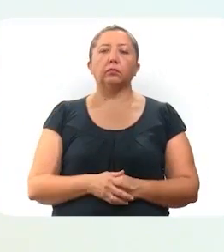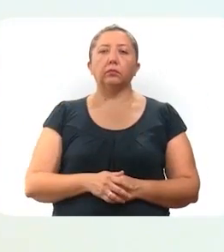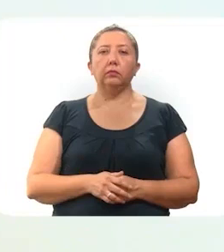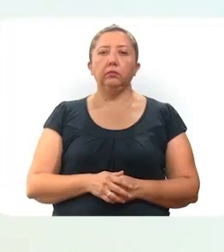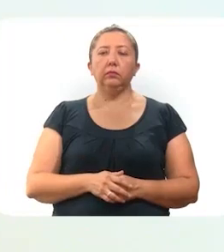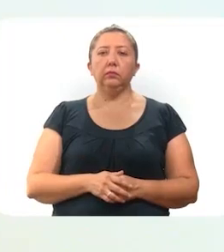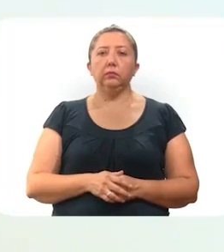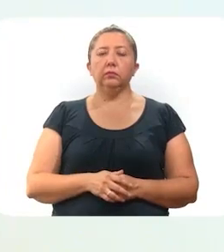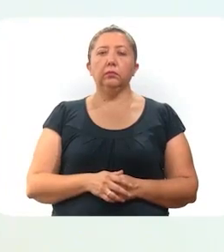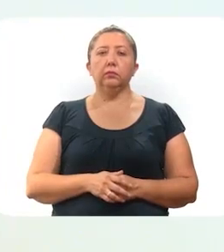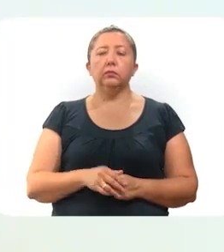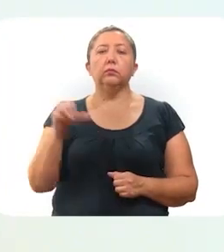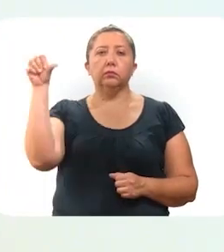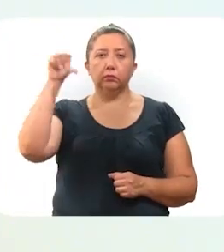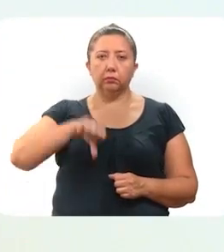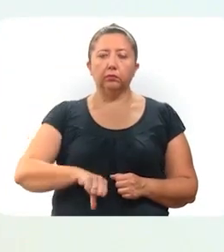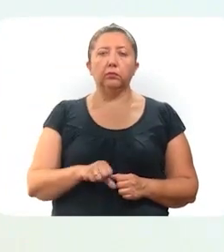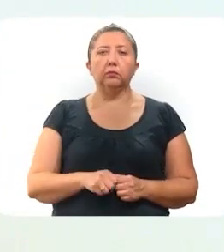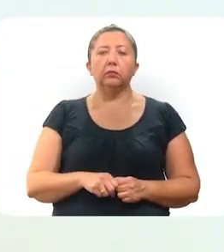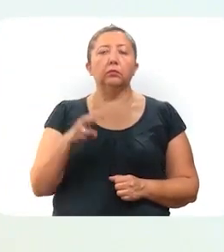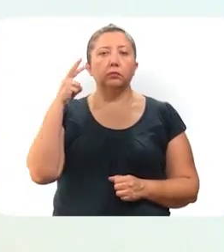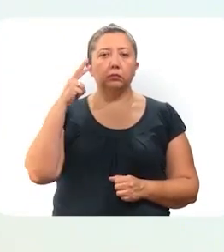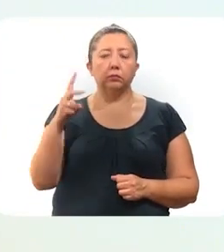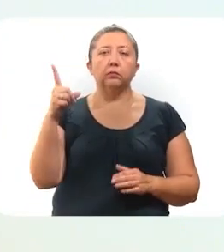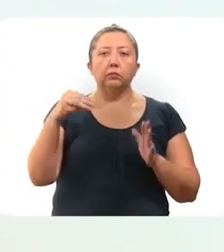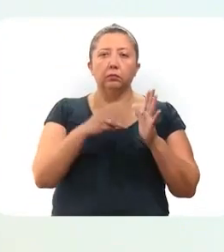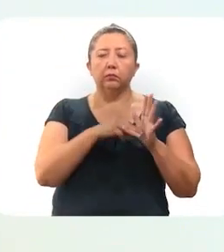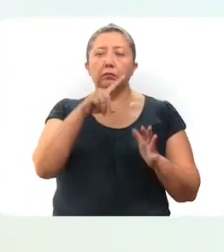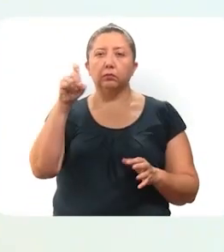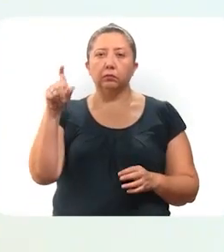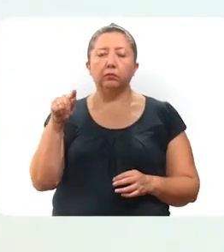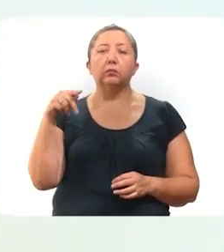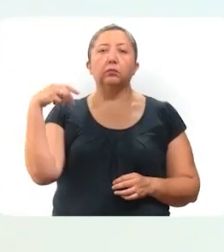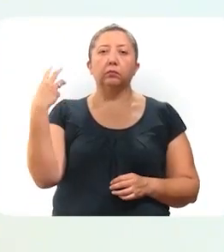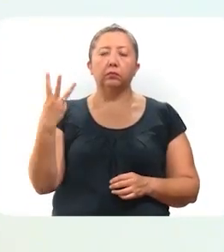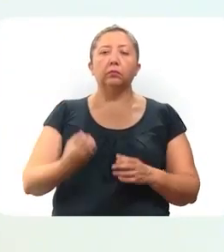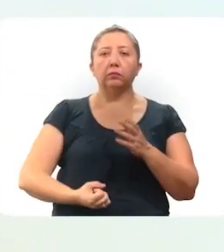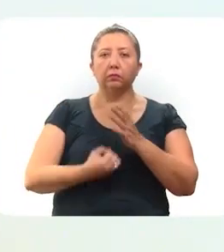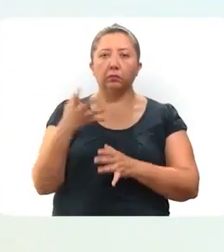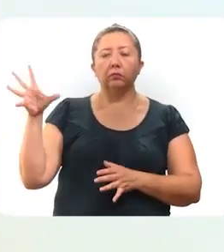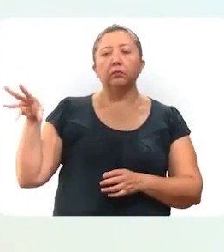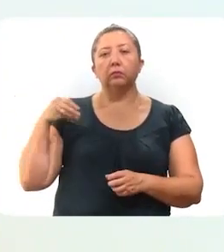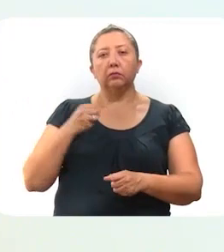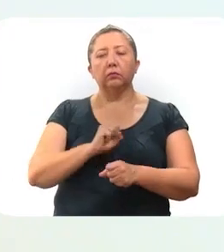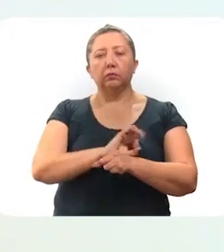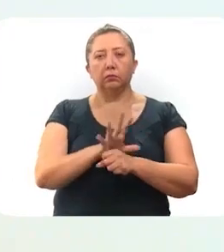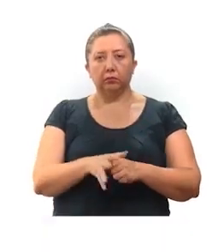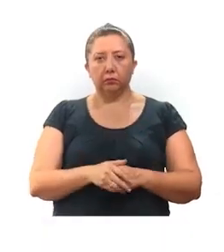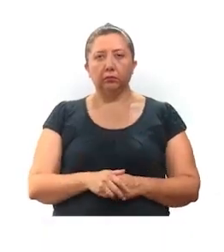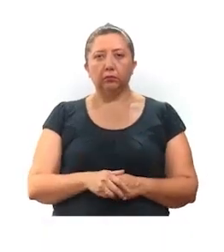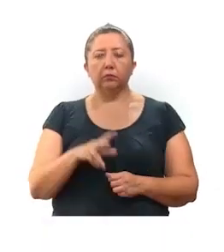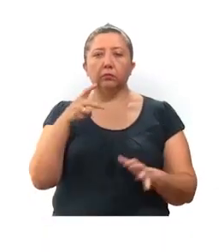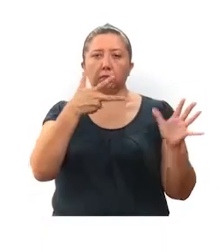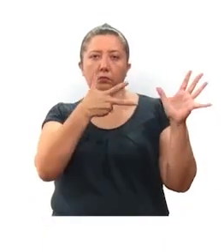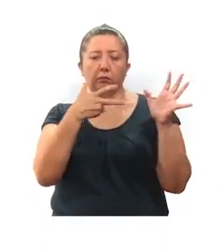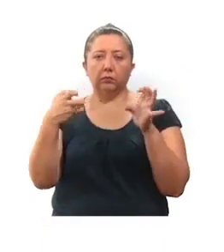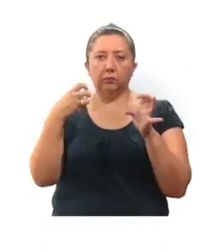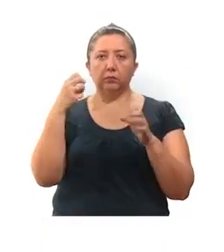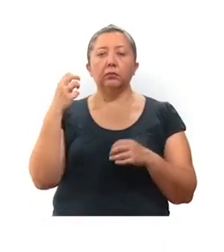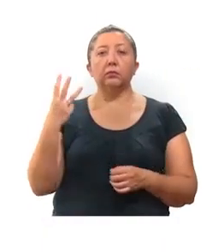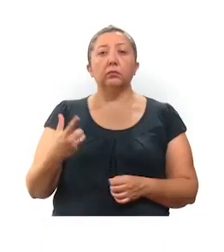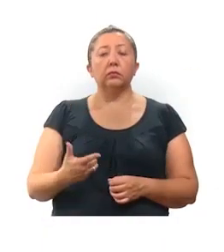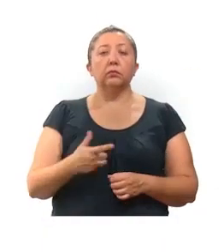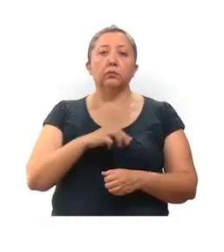98.973. Hoy se detectaron 1.173 nuevos contagios de coronavirus, 807